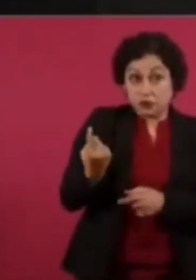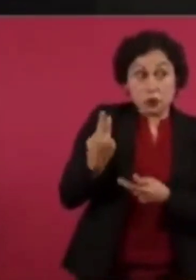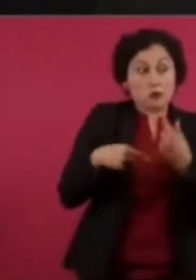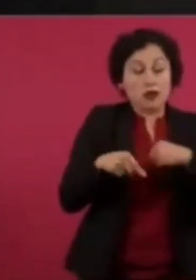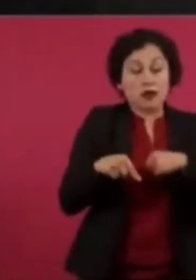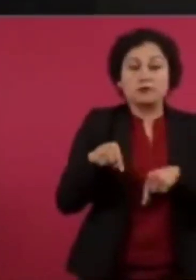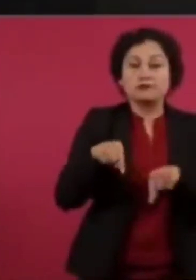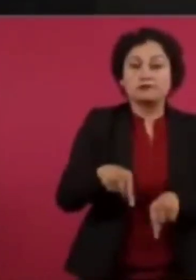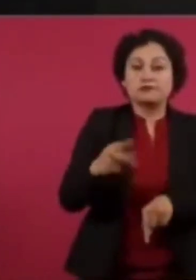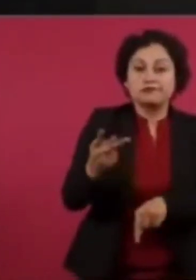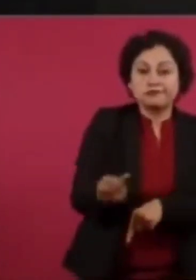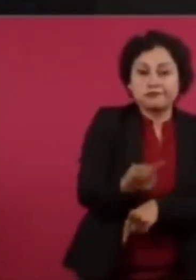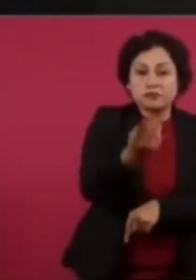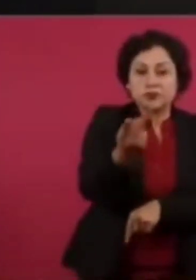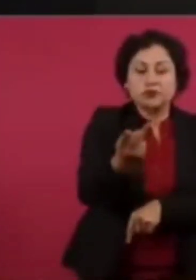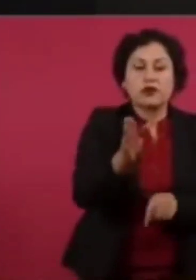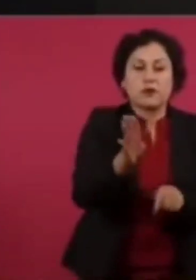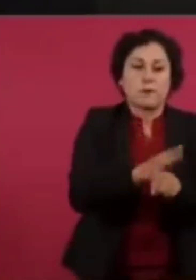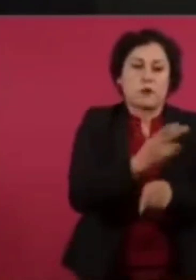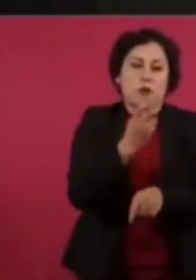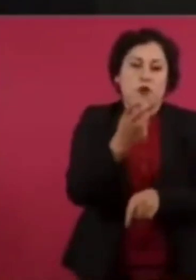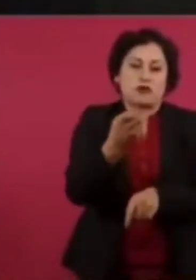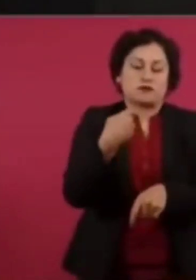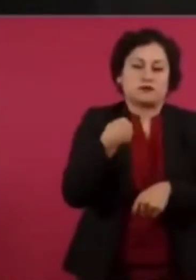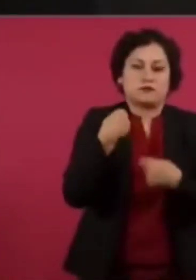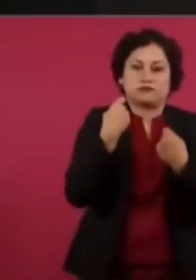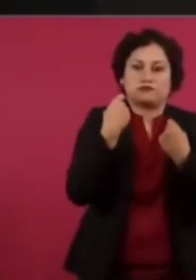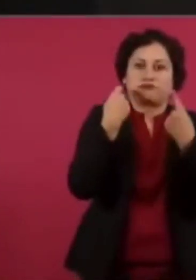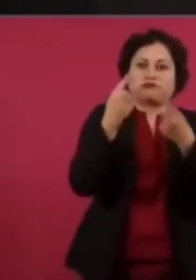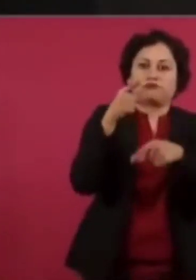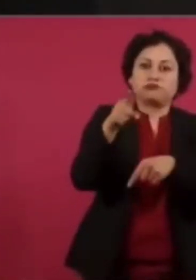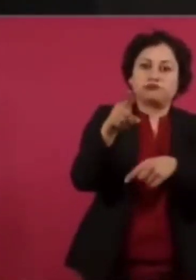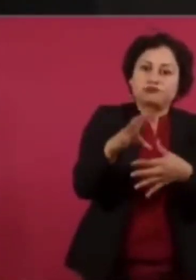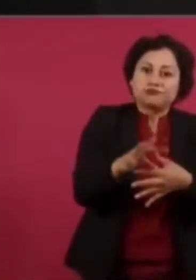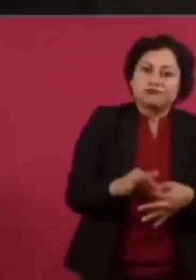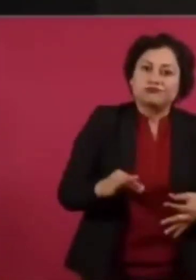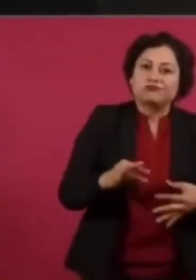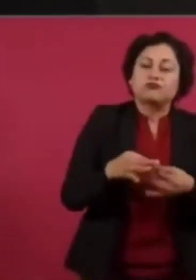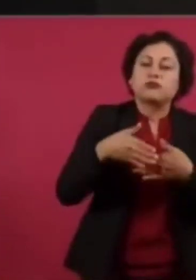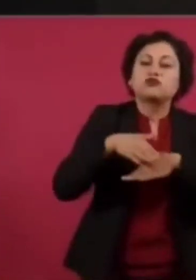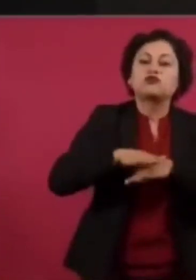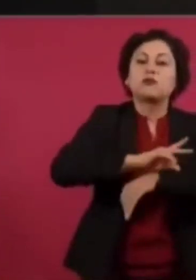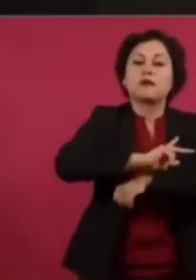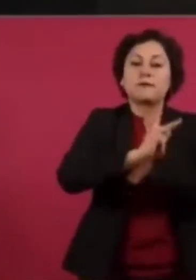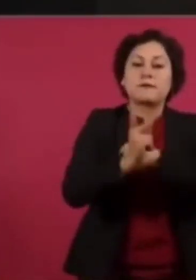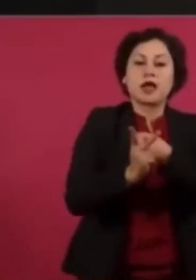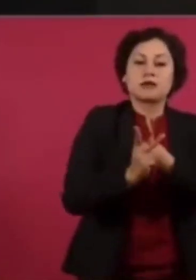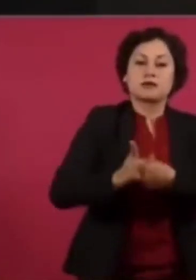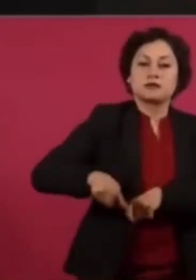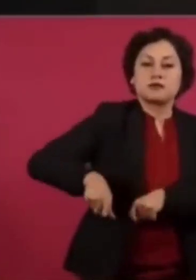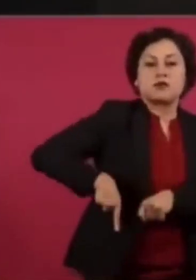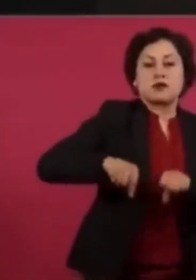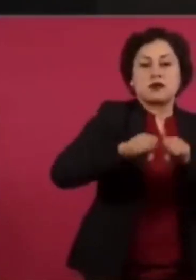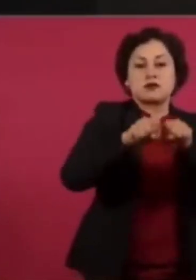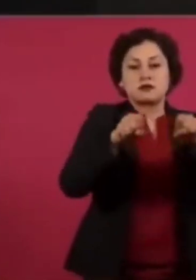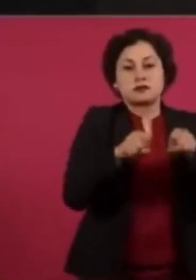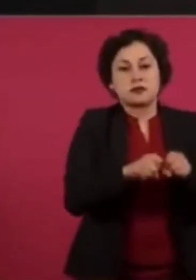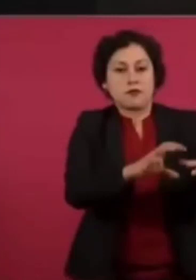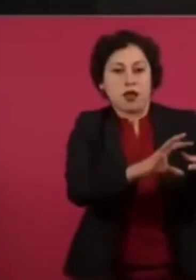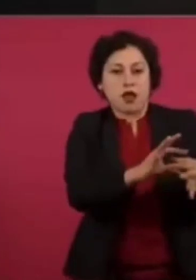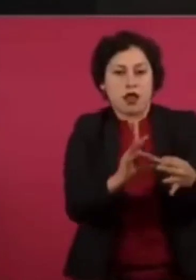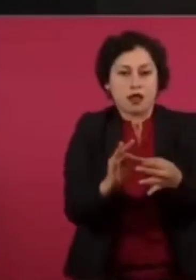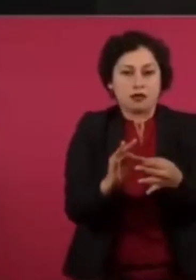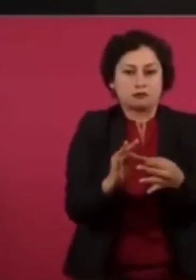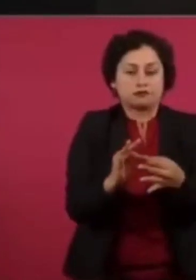justamente por eso me sorprendía lo bien que usted hablaba del Estado y cómo debe funcionar un Estado.